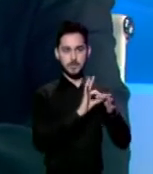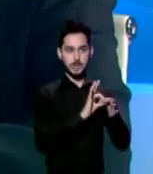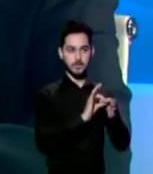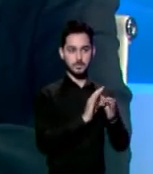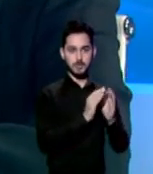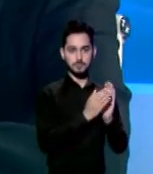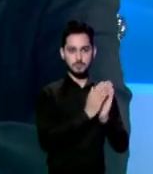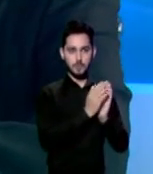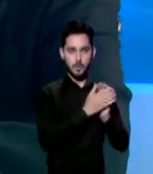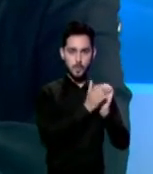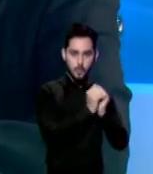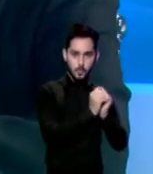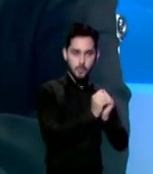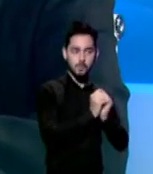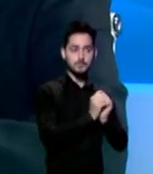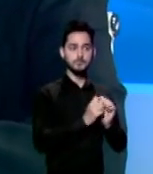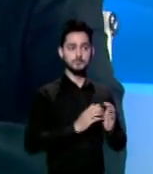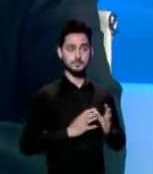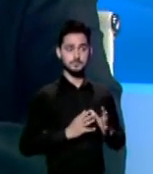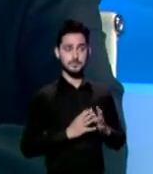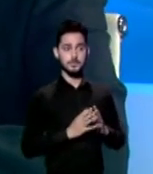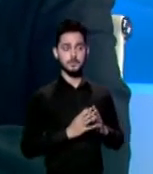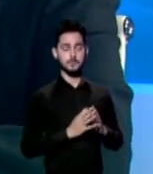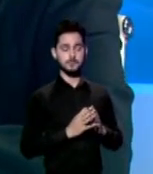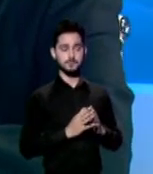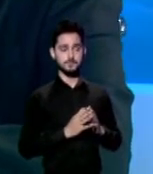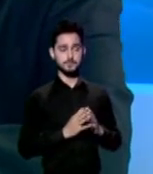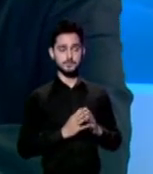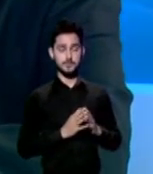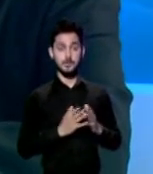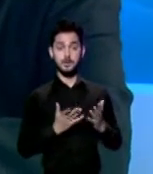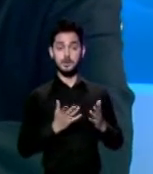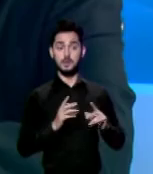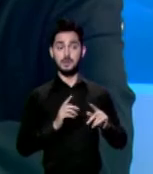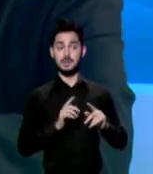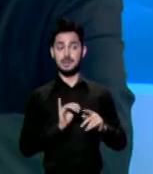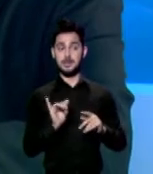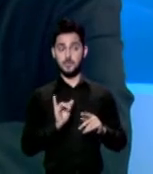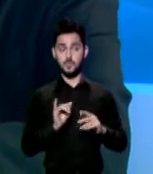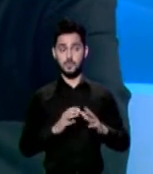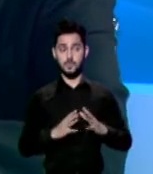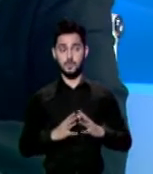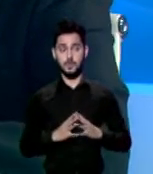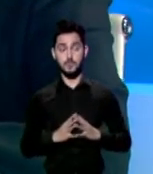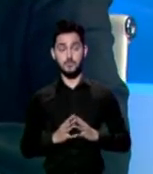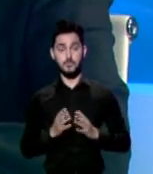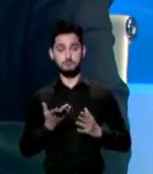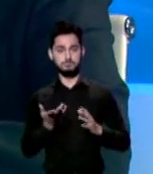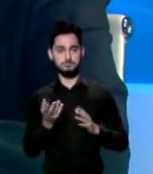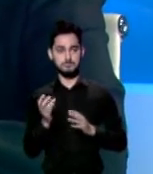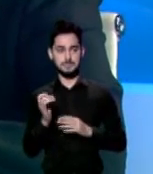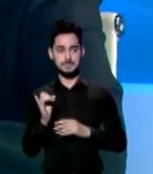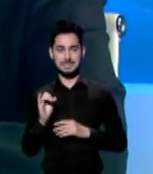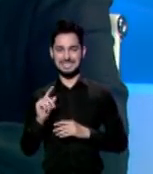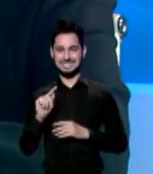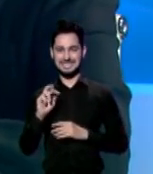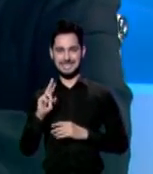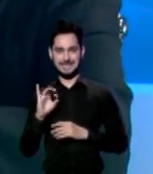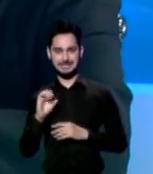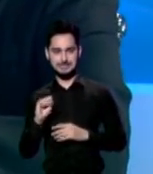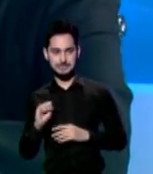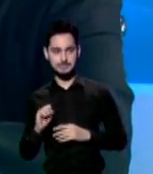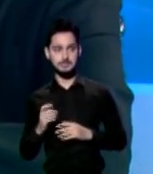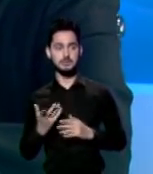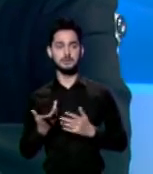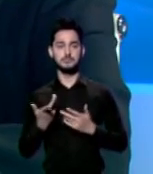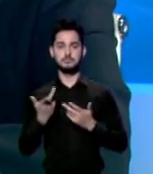Una persona que tenga asalariado no le aplican ciertos anejos. Los anejos de ingresos pasivos como intereses, que es un anejo F, tiene que